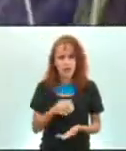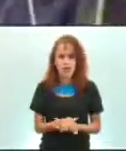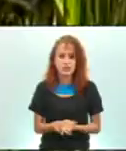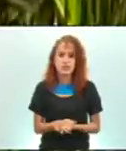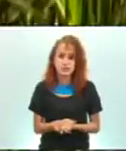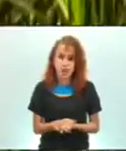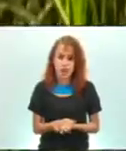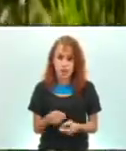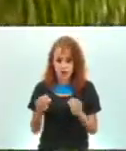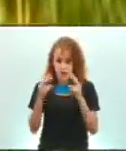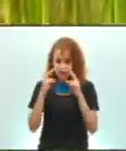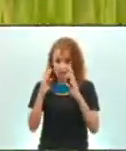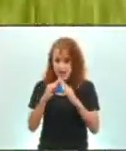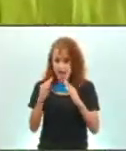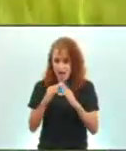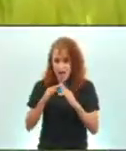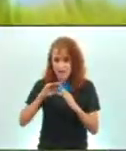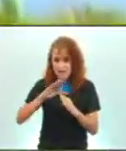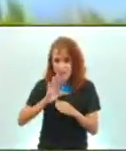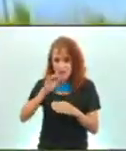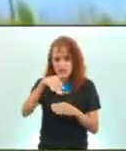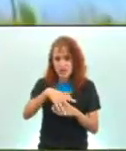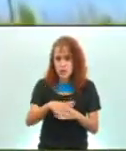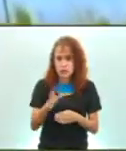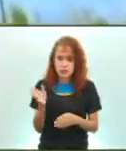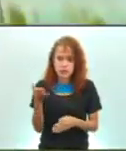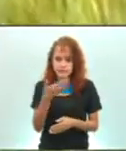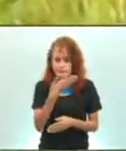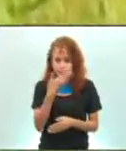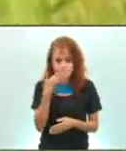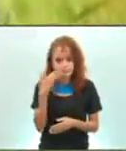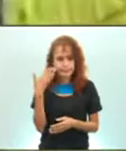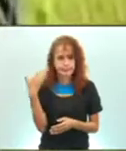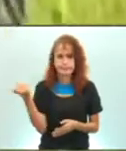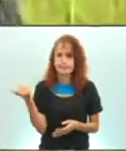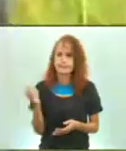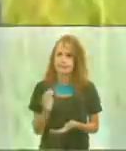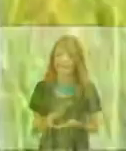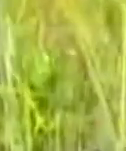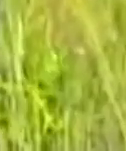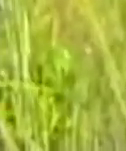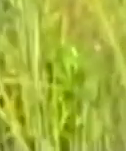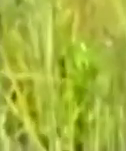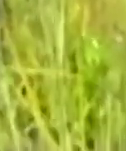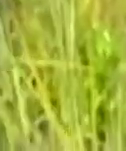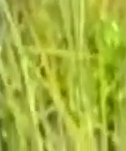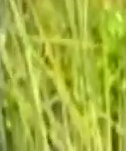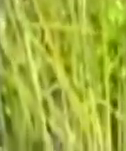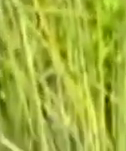reducido hábitat, puede que perdamos para siempre la posibilidad de verla en movimiento.